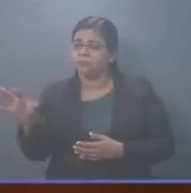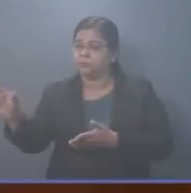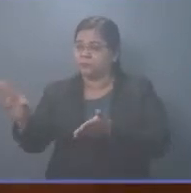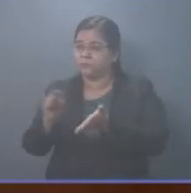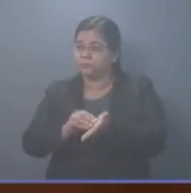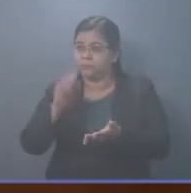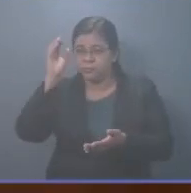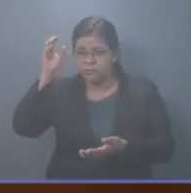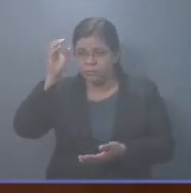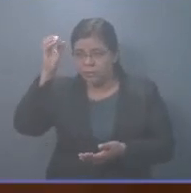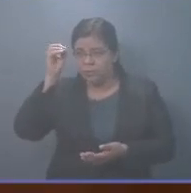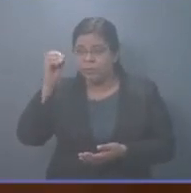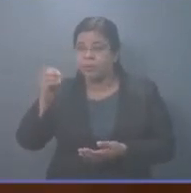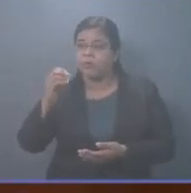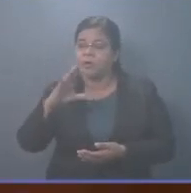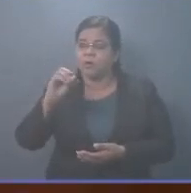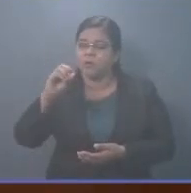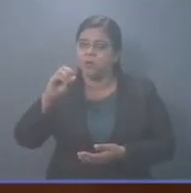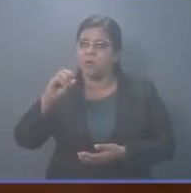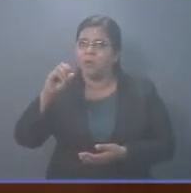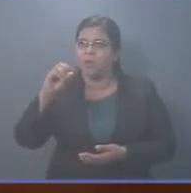la Organización Mundial de la Salud